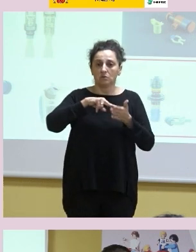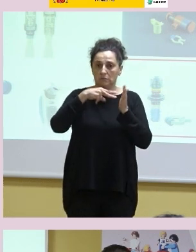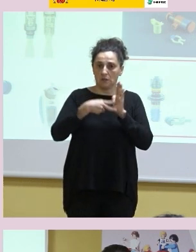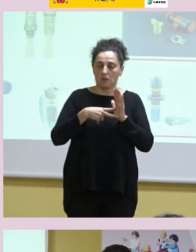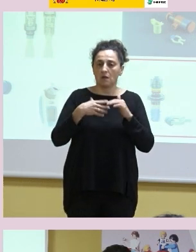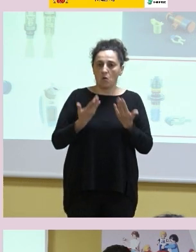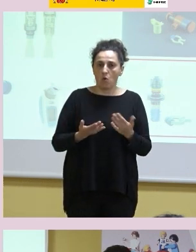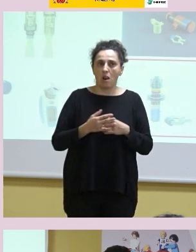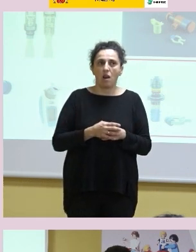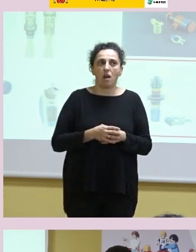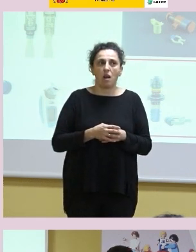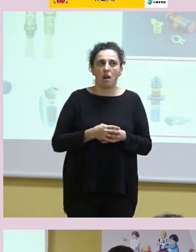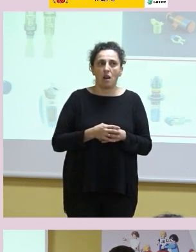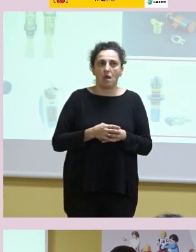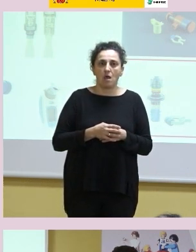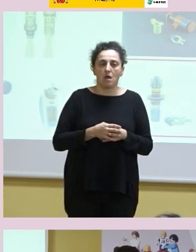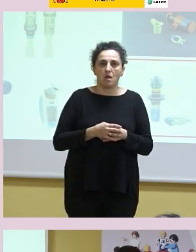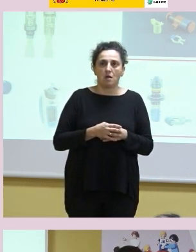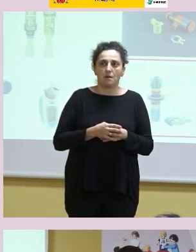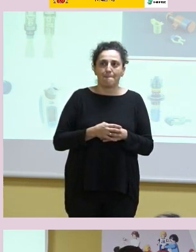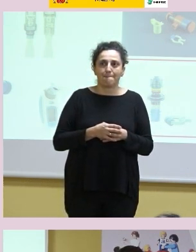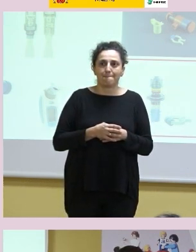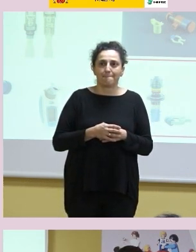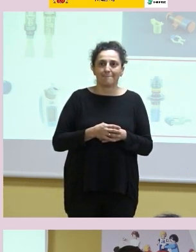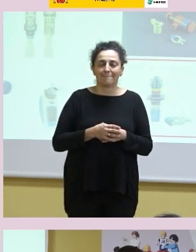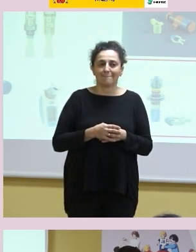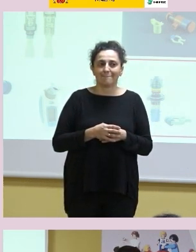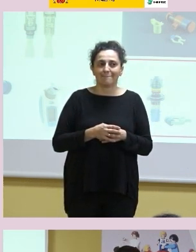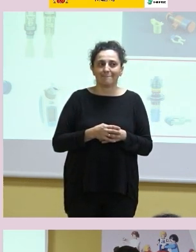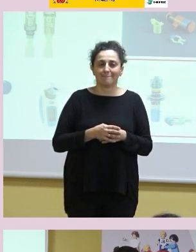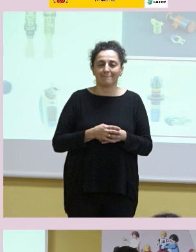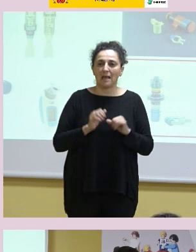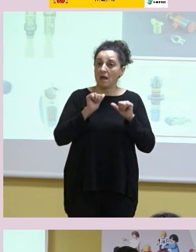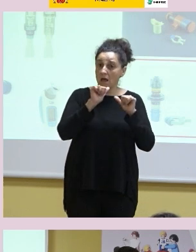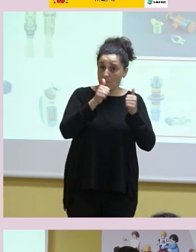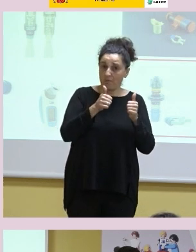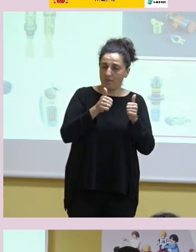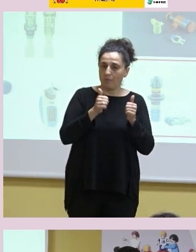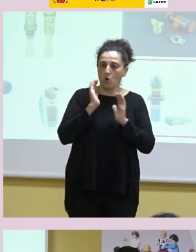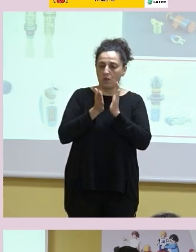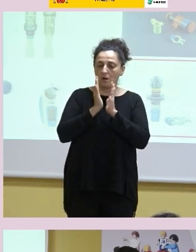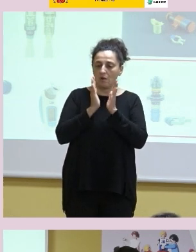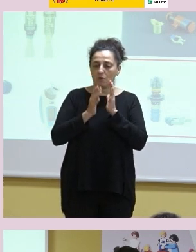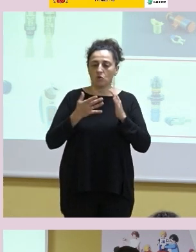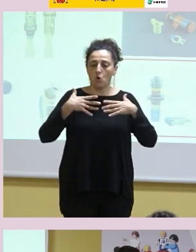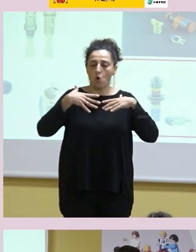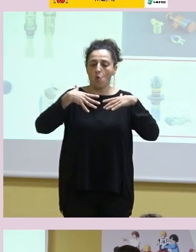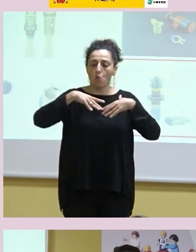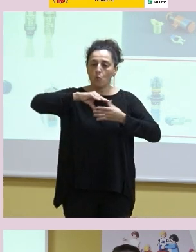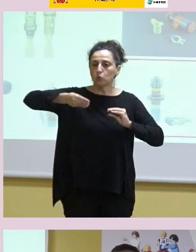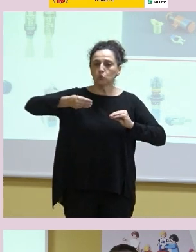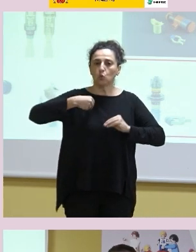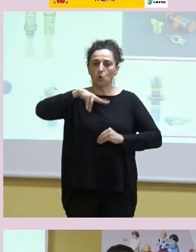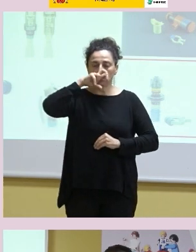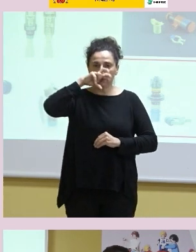que incluimos dentro del trabajo con esta persona al principio fue el entrenamiento de la musculatura respiratoria. Yo no sé si